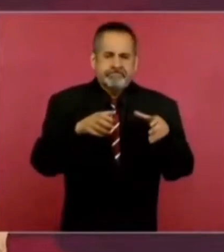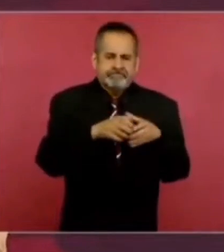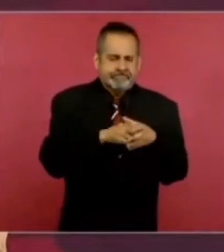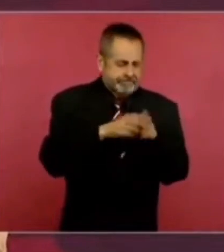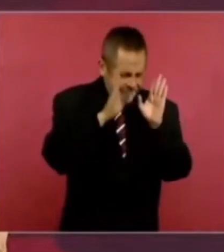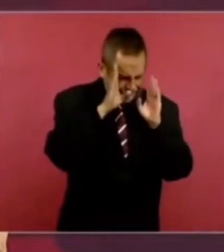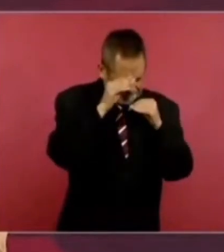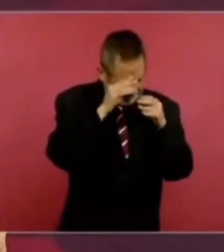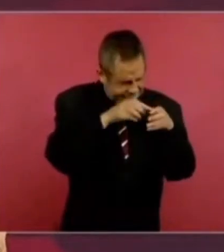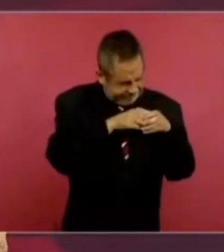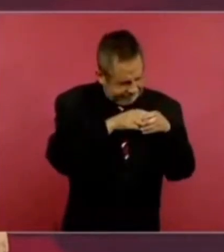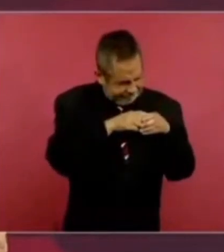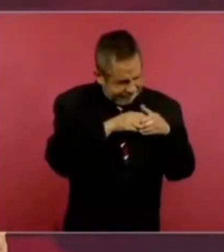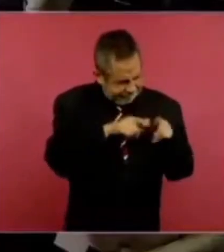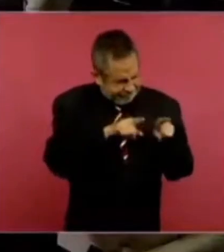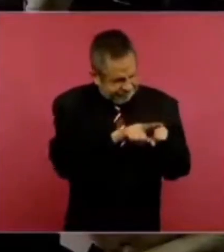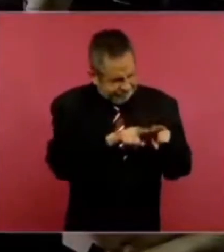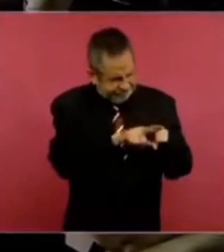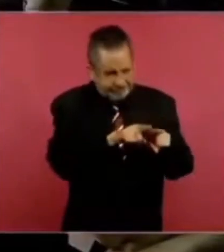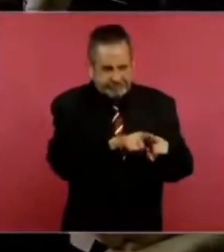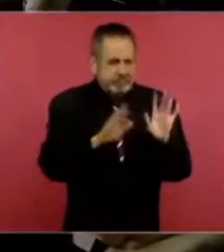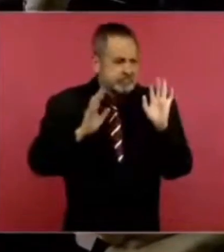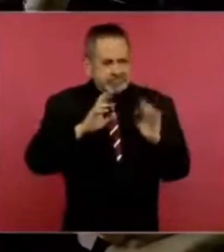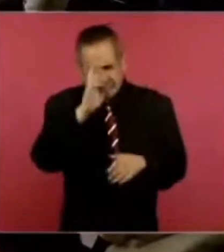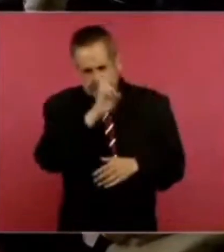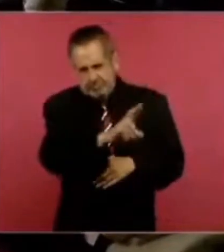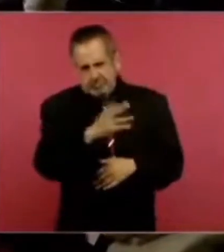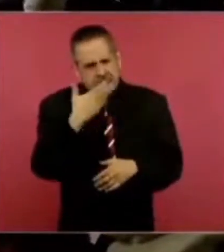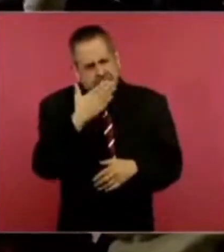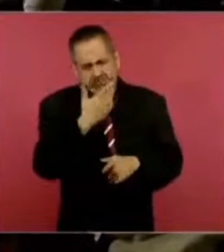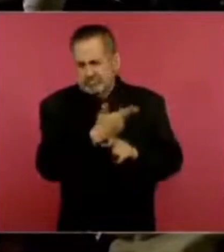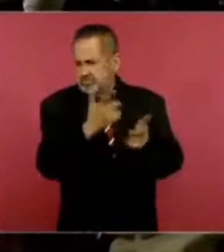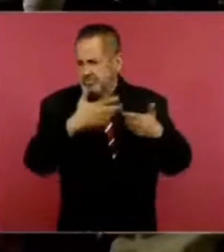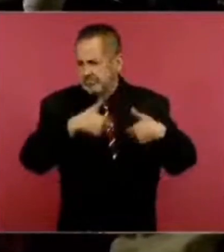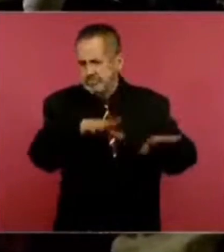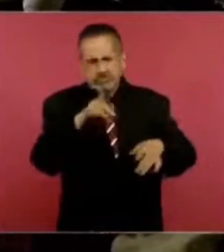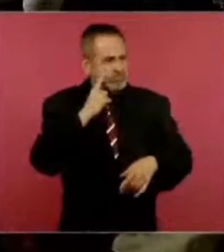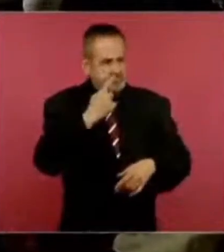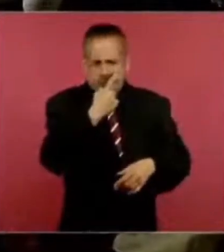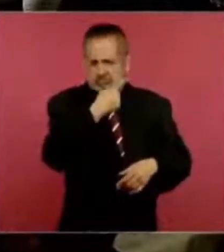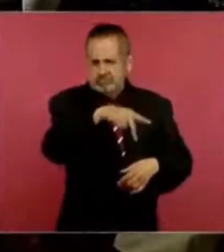conservadora. Con todo respeto, y además son libres, pues.